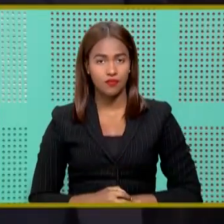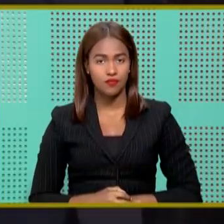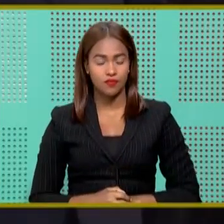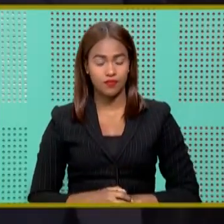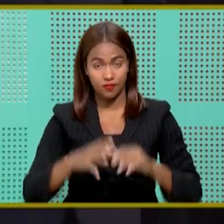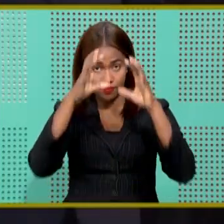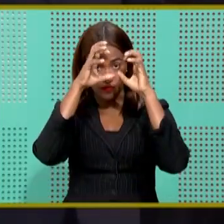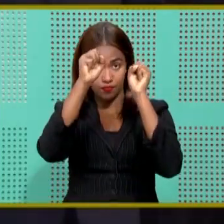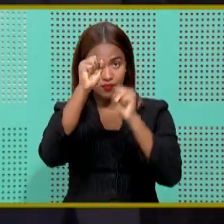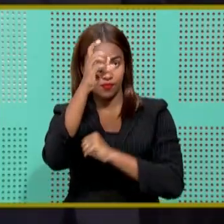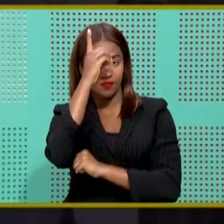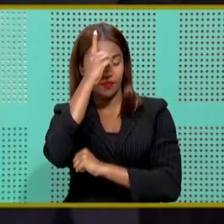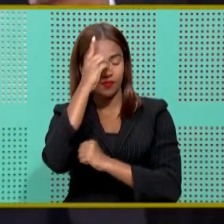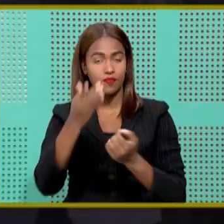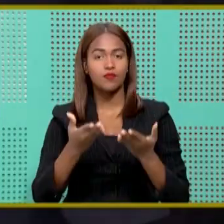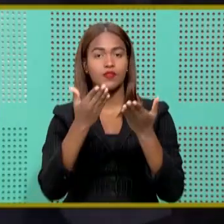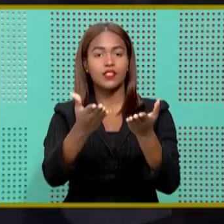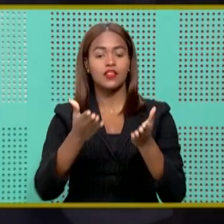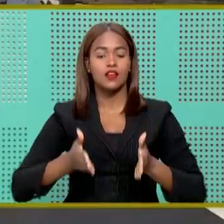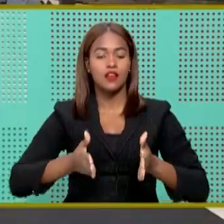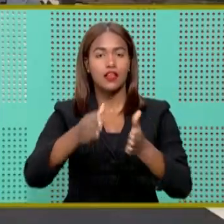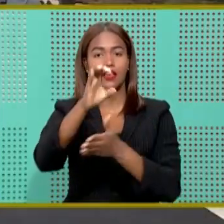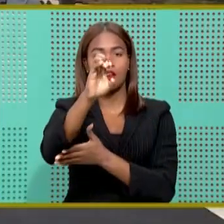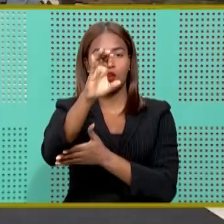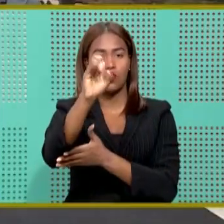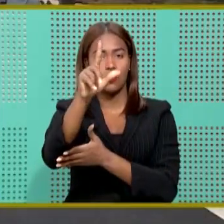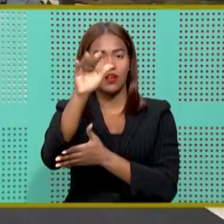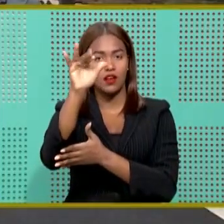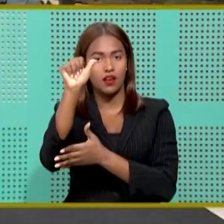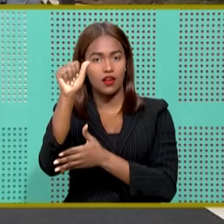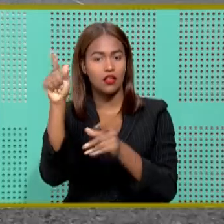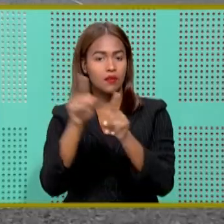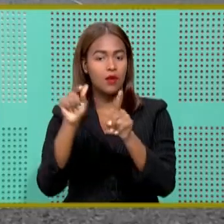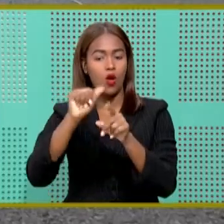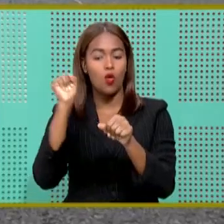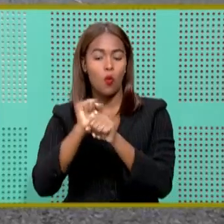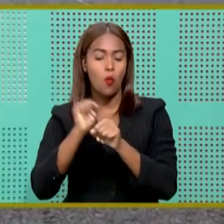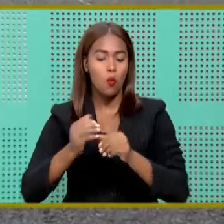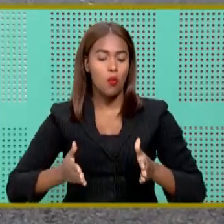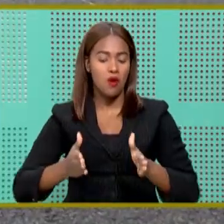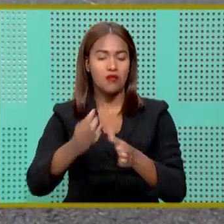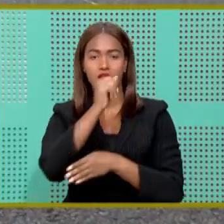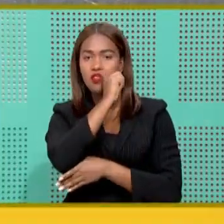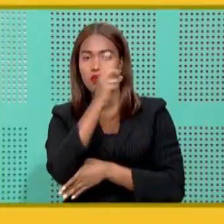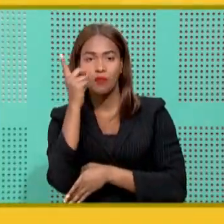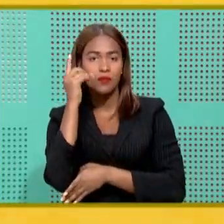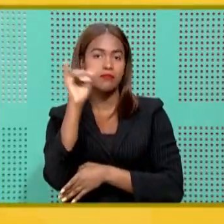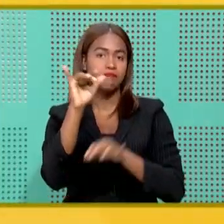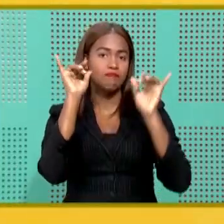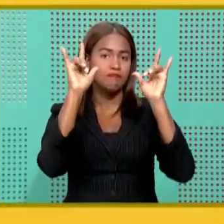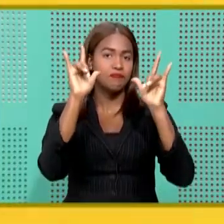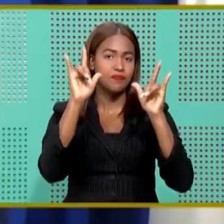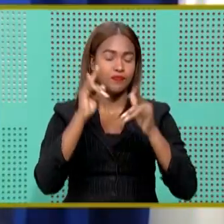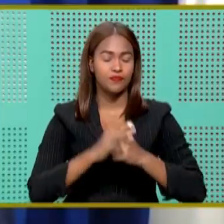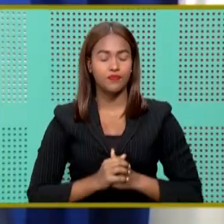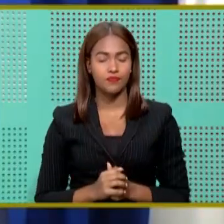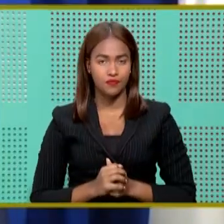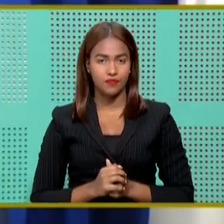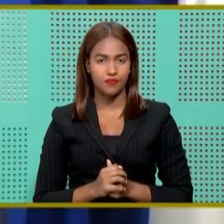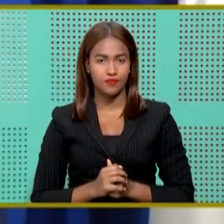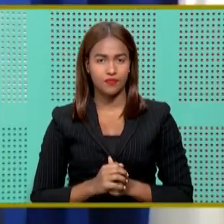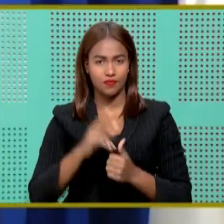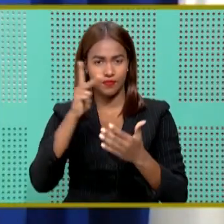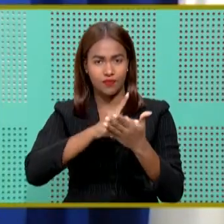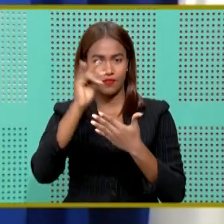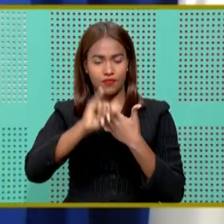El presidente Danilo Medina entrega Avenida Ecológica y otras obras viales en Gran Santo Domingo y Santiago. El